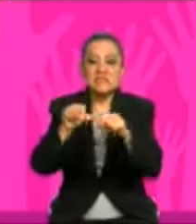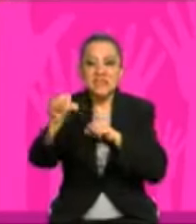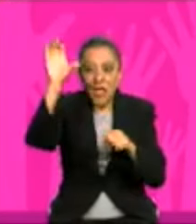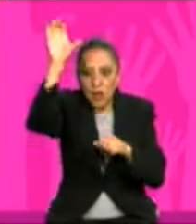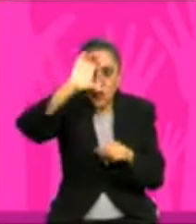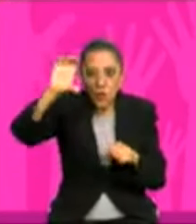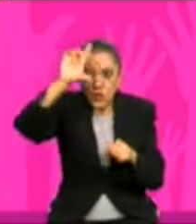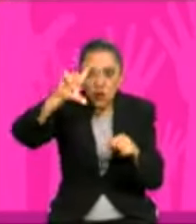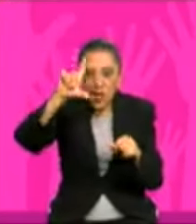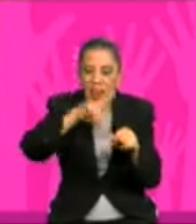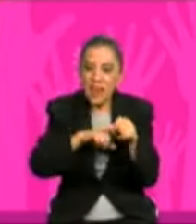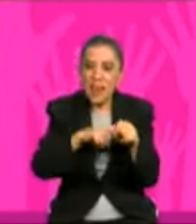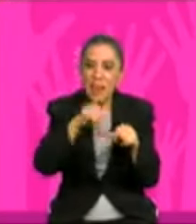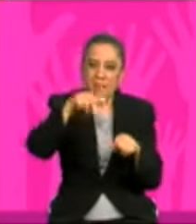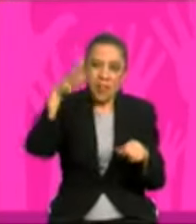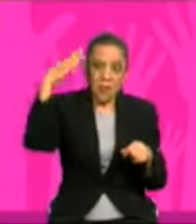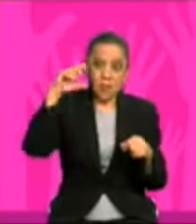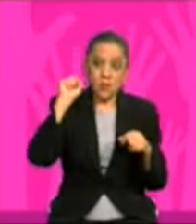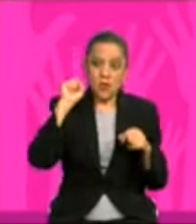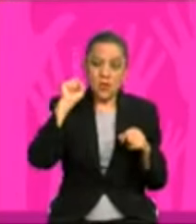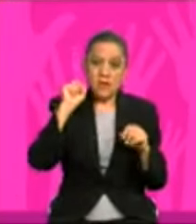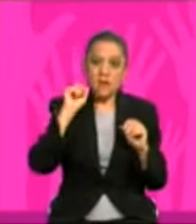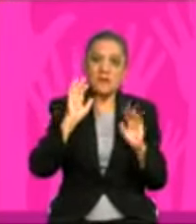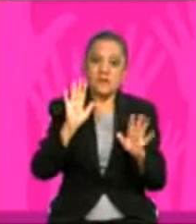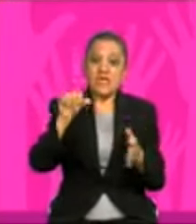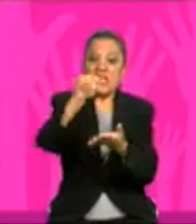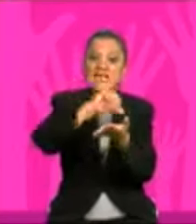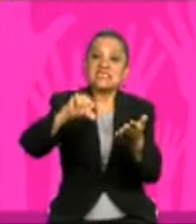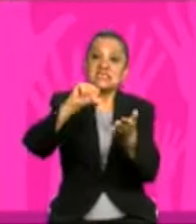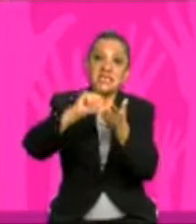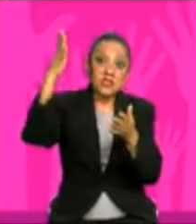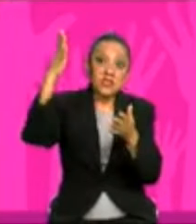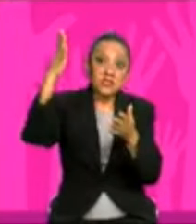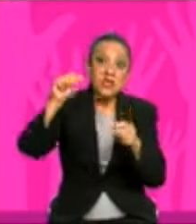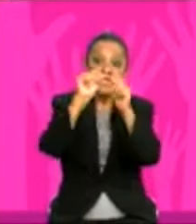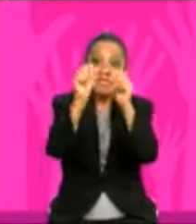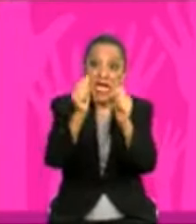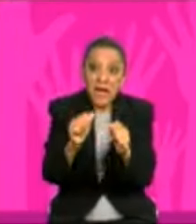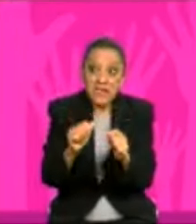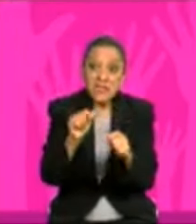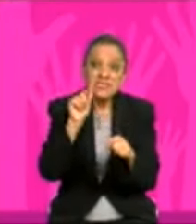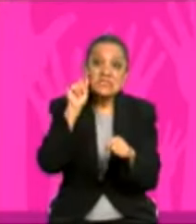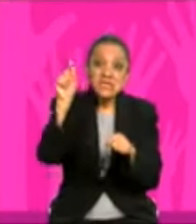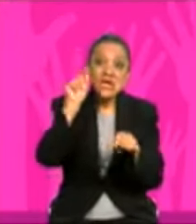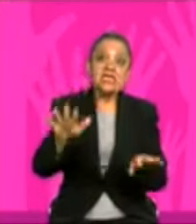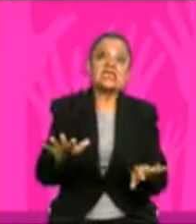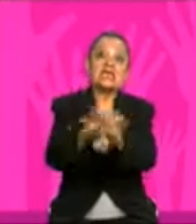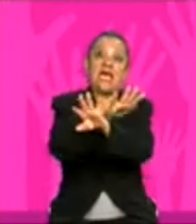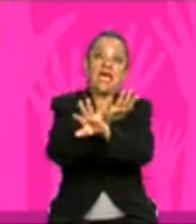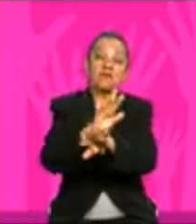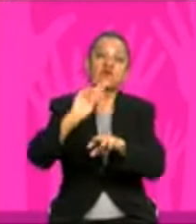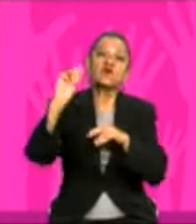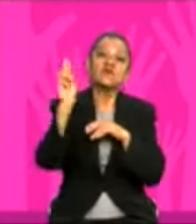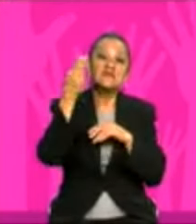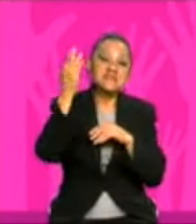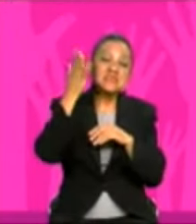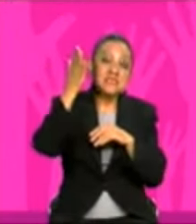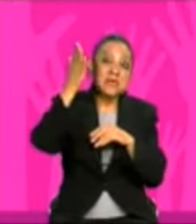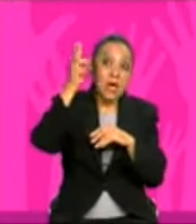identidad de Morelos. El Centro Morelense de las Artes se convertirá en una universidad con sede en